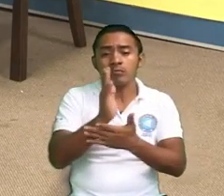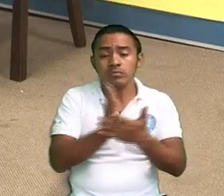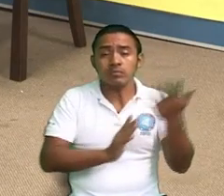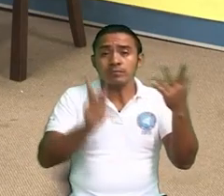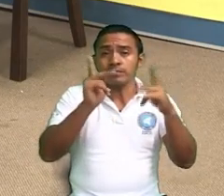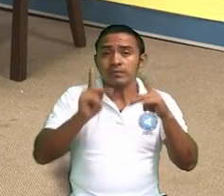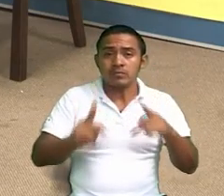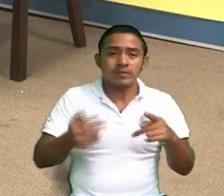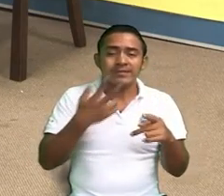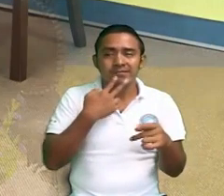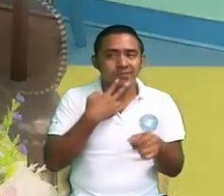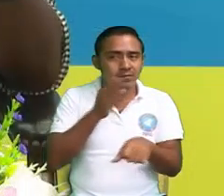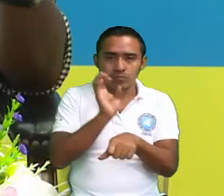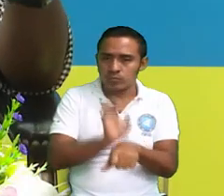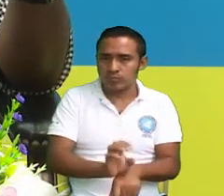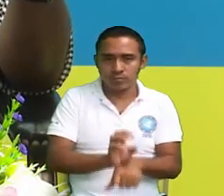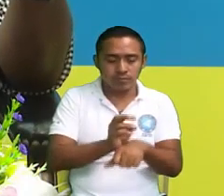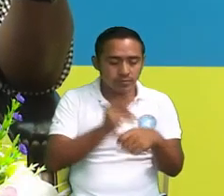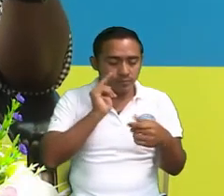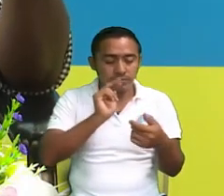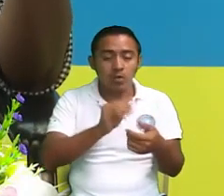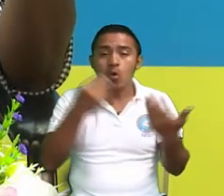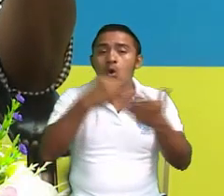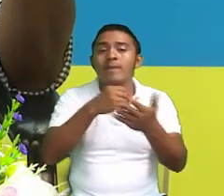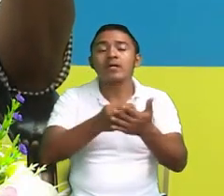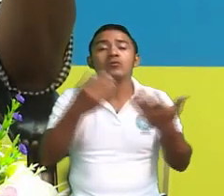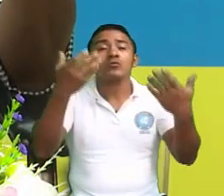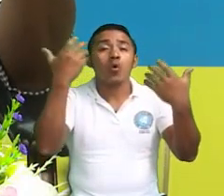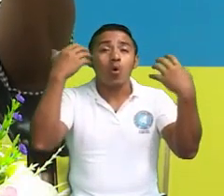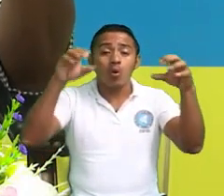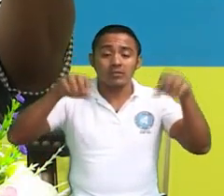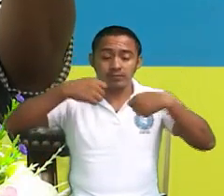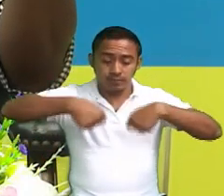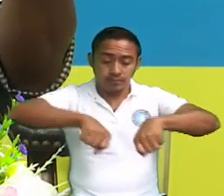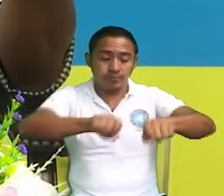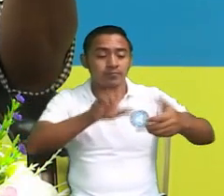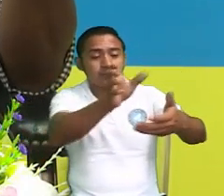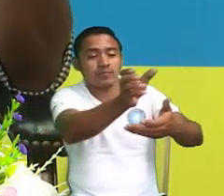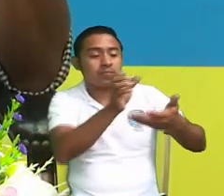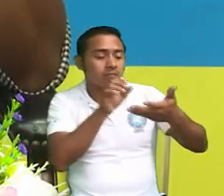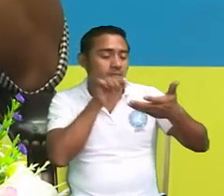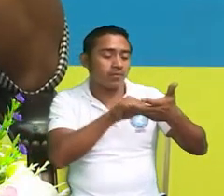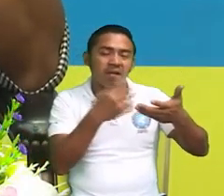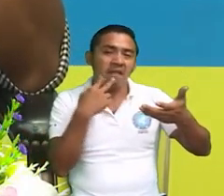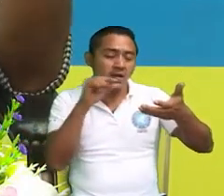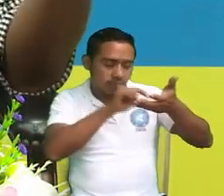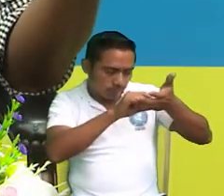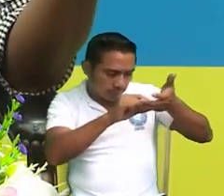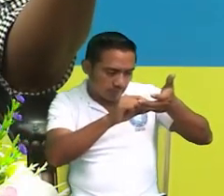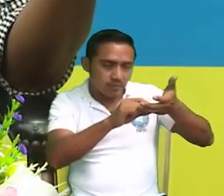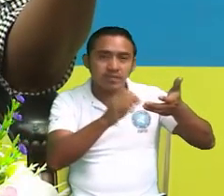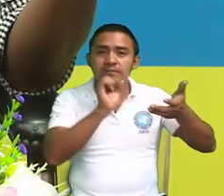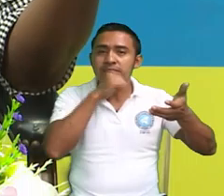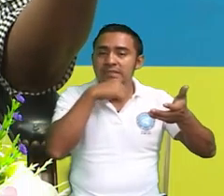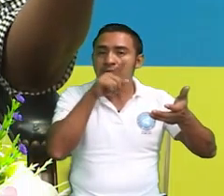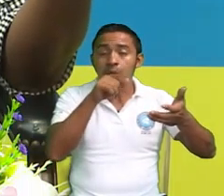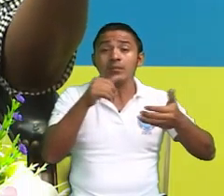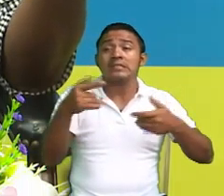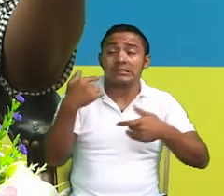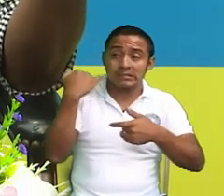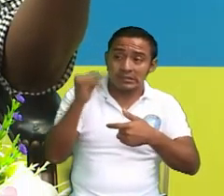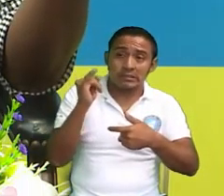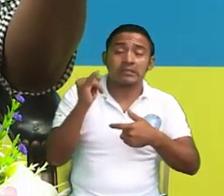que no tenemos la costumbre de revisar las etiquetas cuando vamos al supermercado. Ya usted me avanzaba y me decía